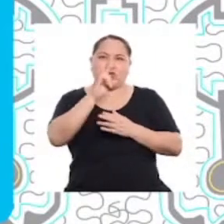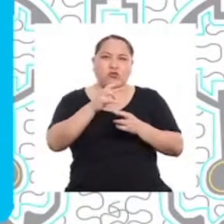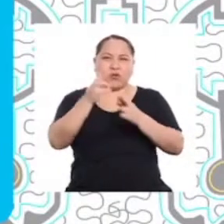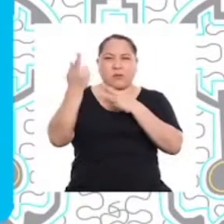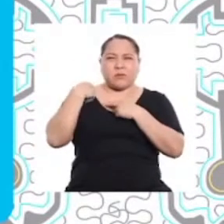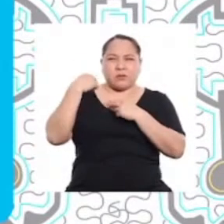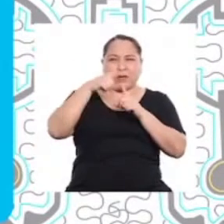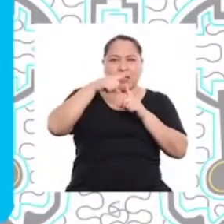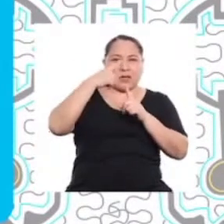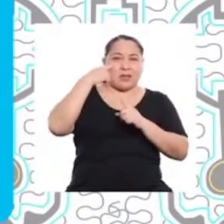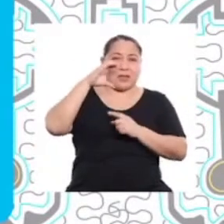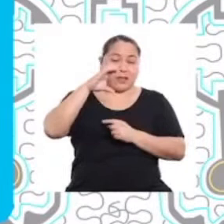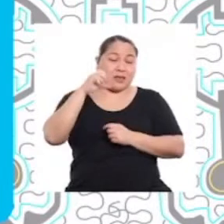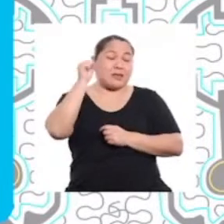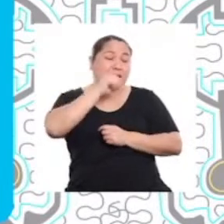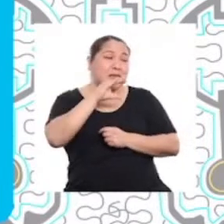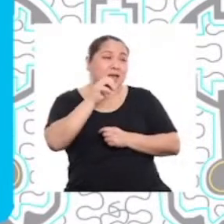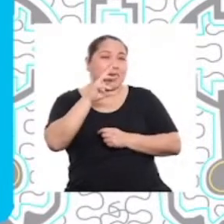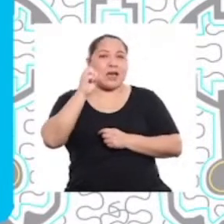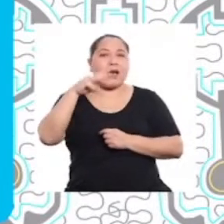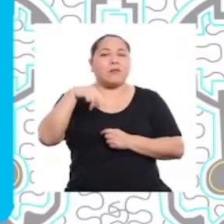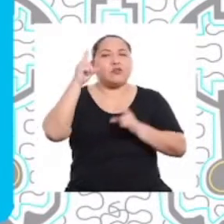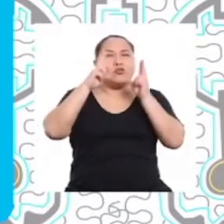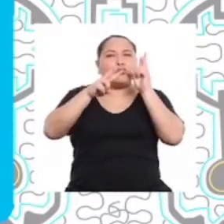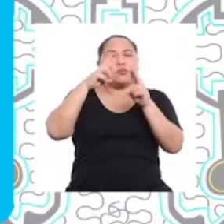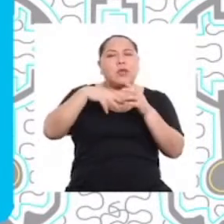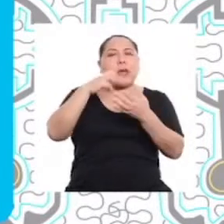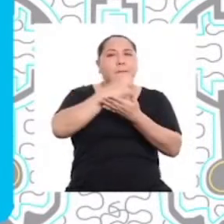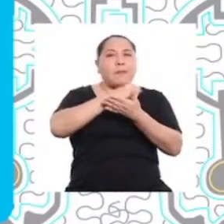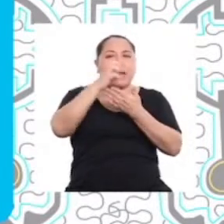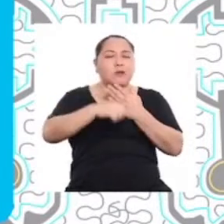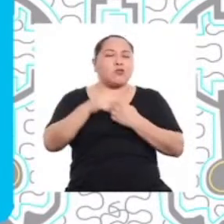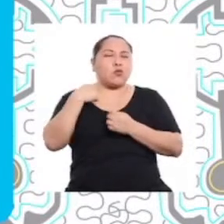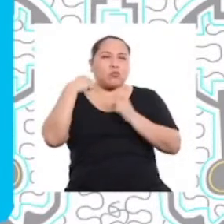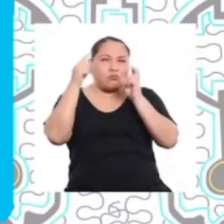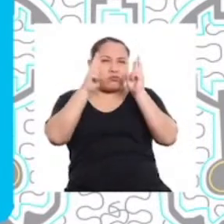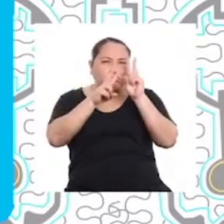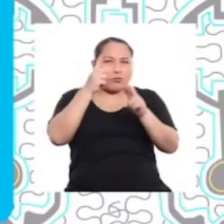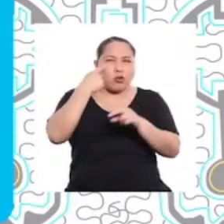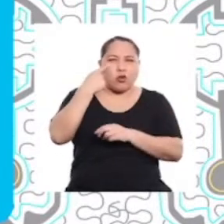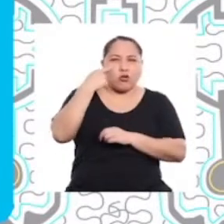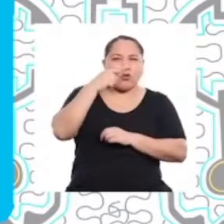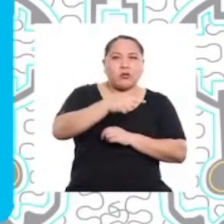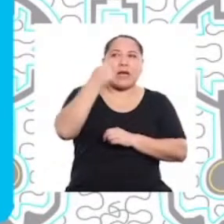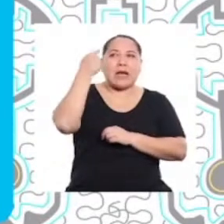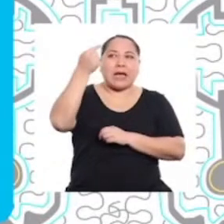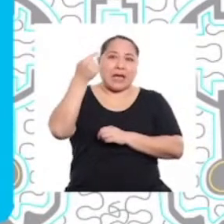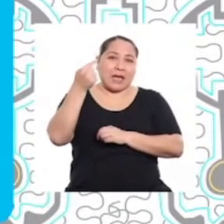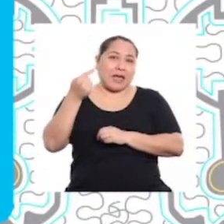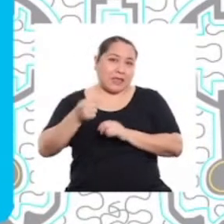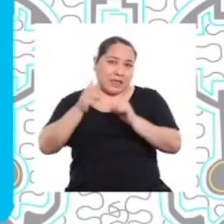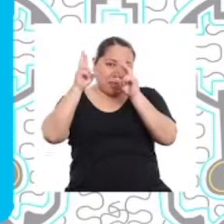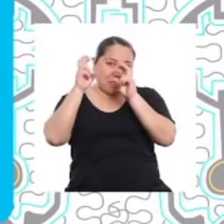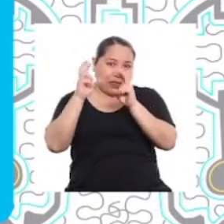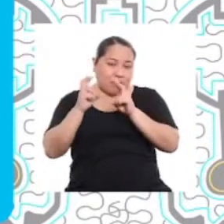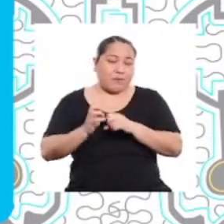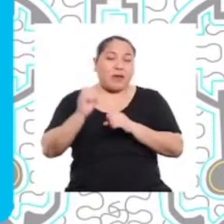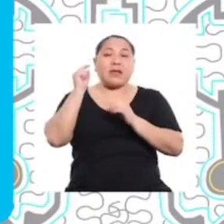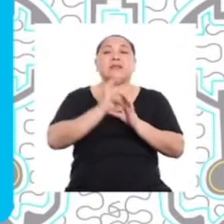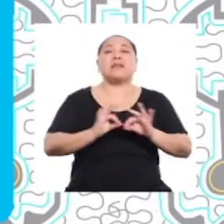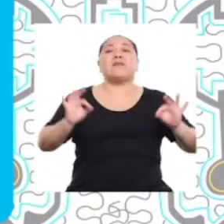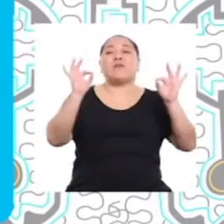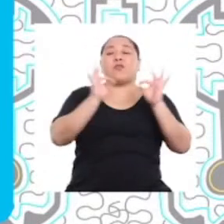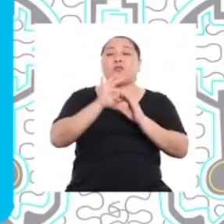TIC? Claro que sí, Carmen. Estuve viendo el programa y pude conocer cada uno de los casos.